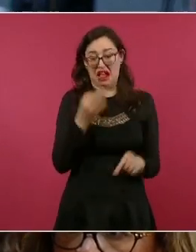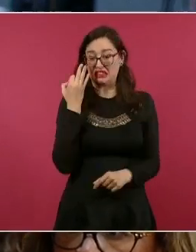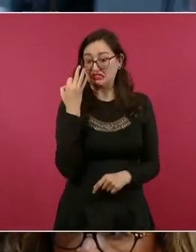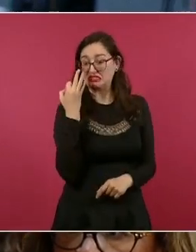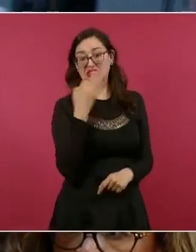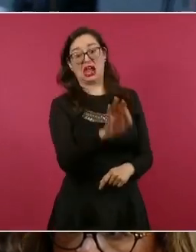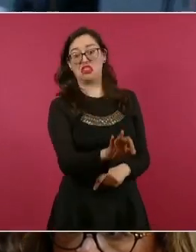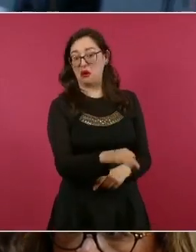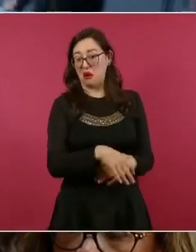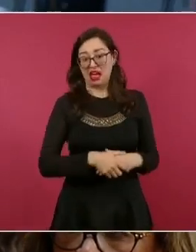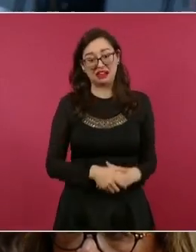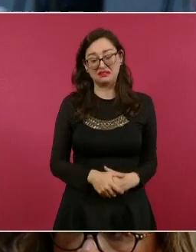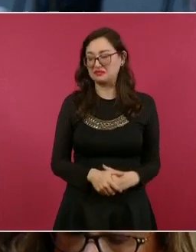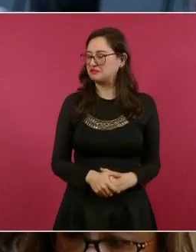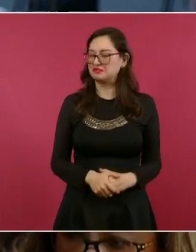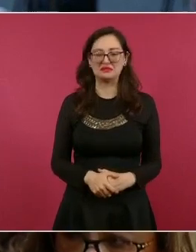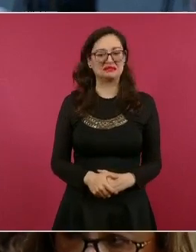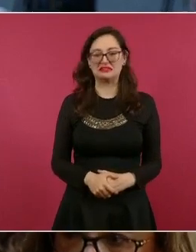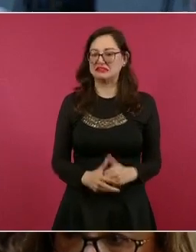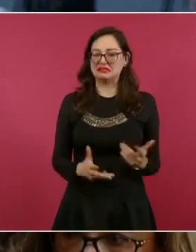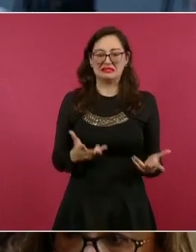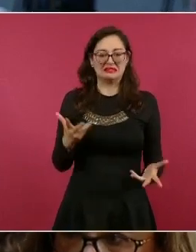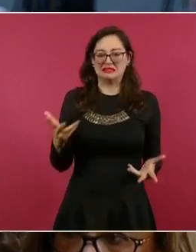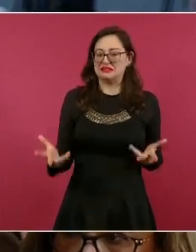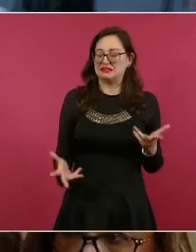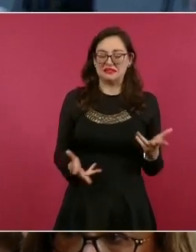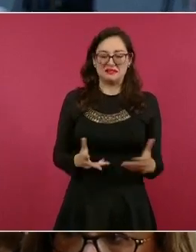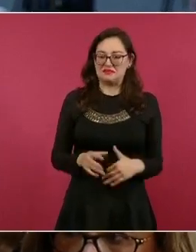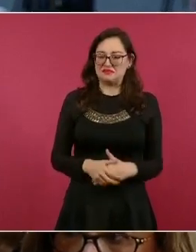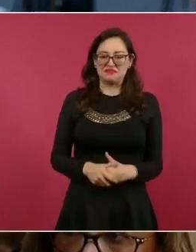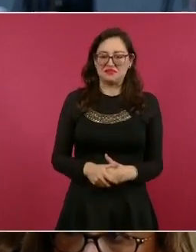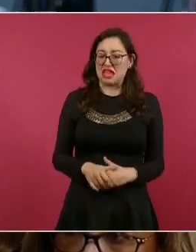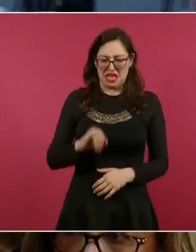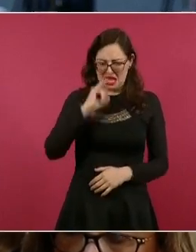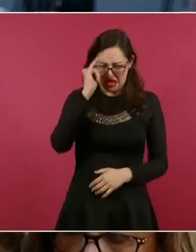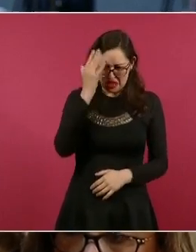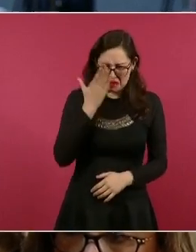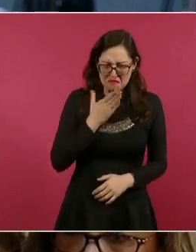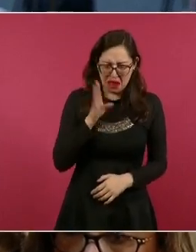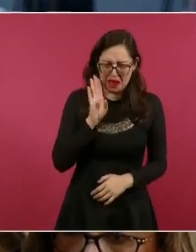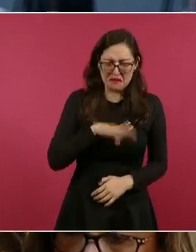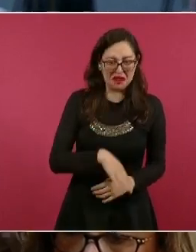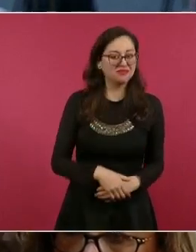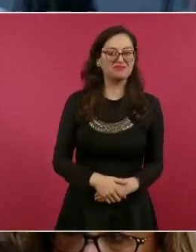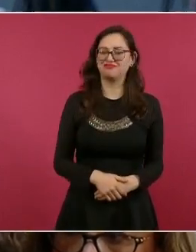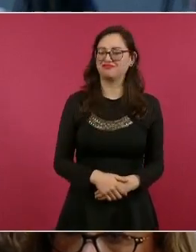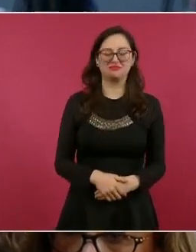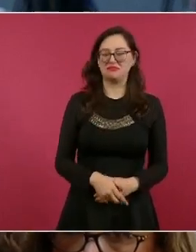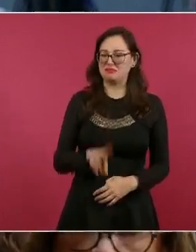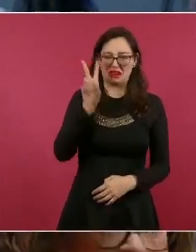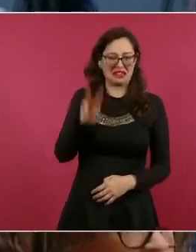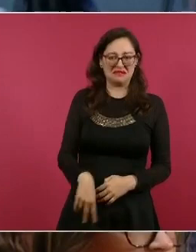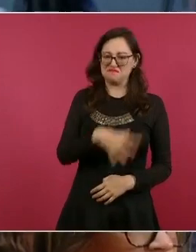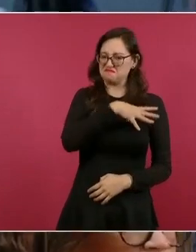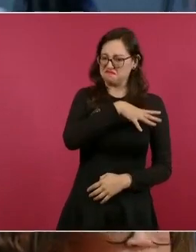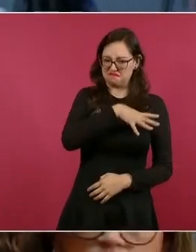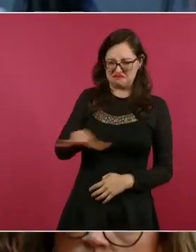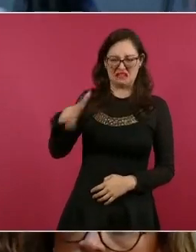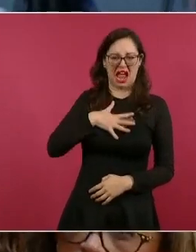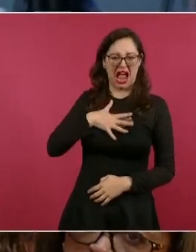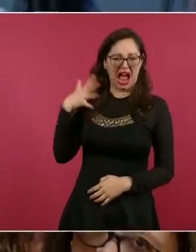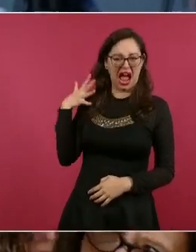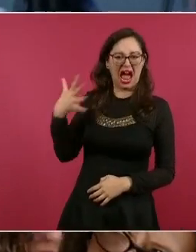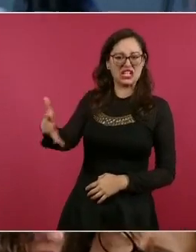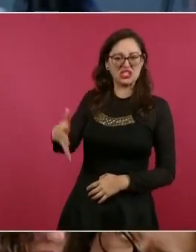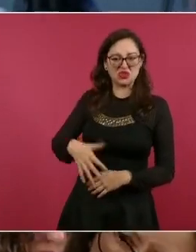es algo de, no puedo decir de mal gusto, porque creo que sobrepasa con mucho, es algo deleznable lo que hace en el video